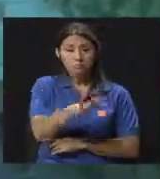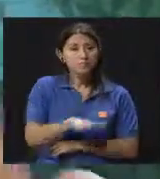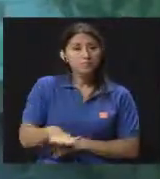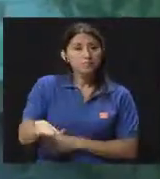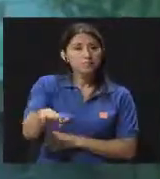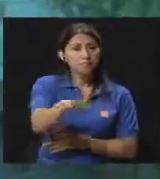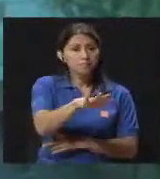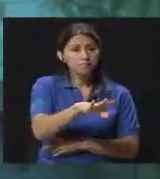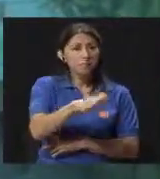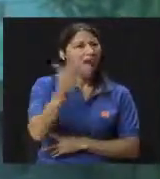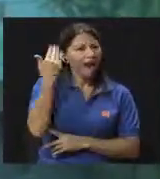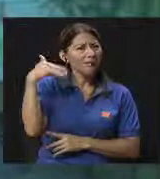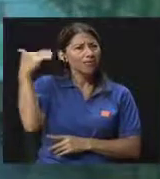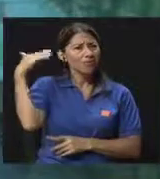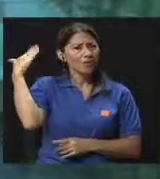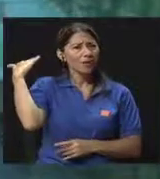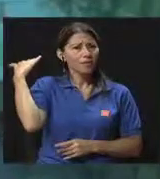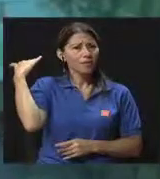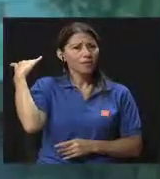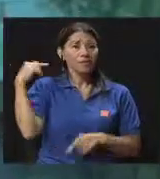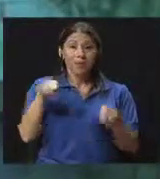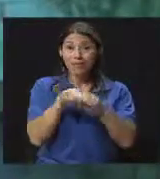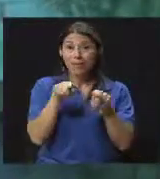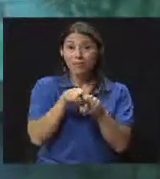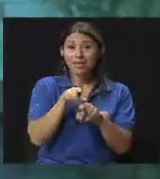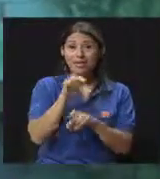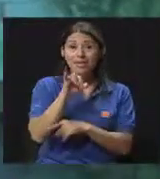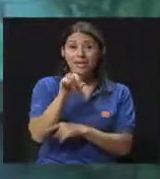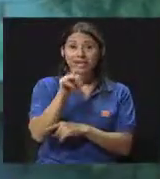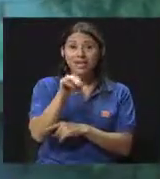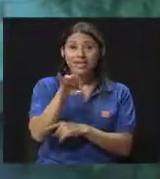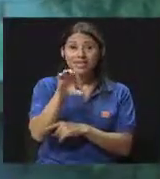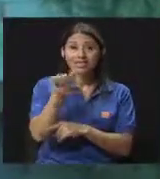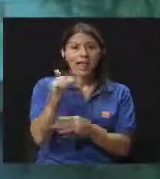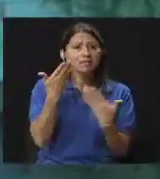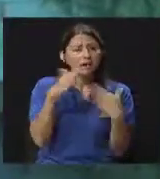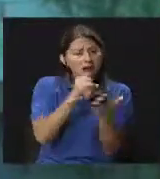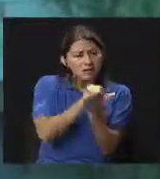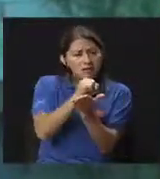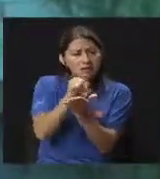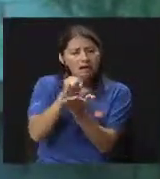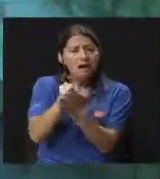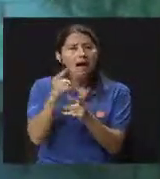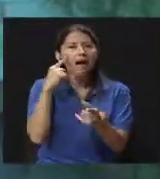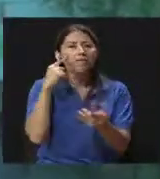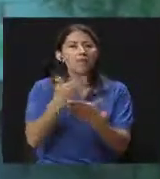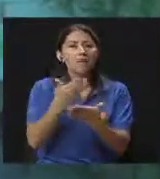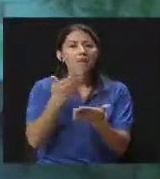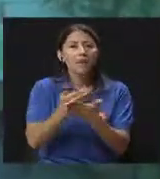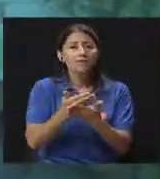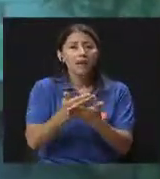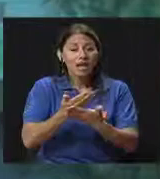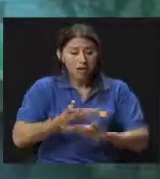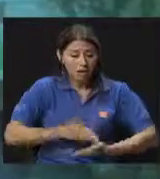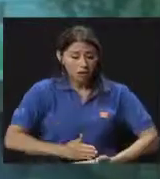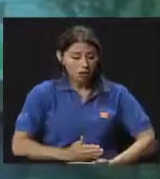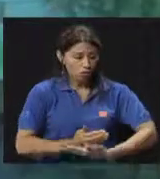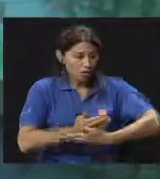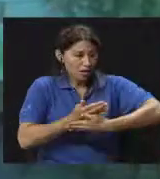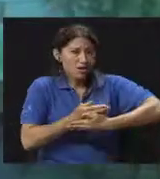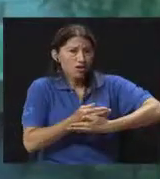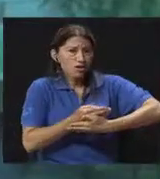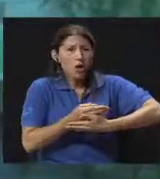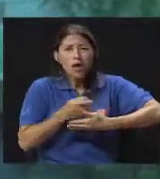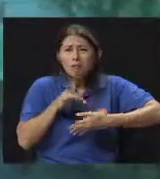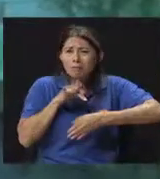anteriormente, y nuestros estudios realizados también en el INISA demuestran que a los niños se les introduce muy tempranamente los alimentos. En el estudio